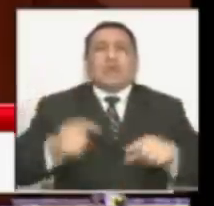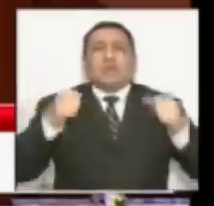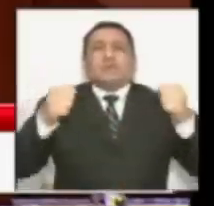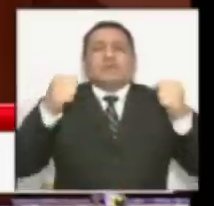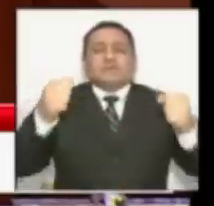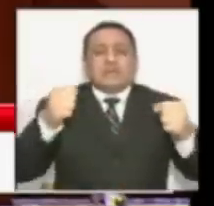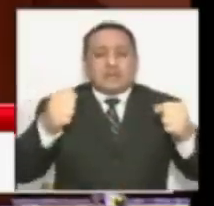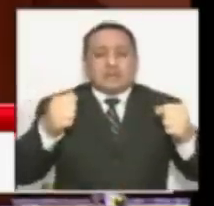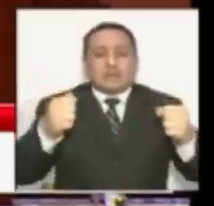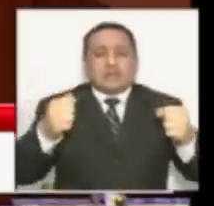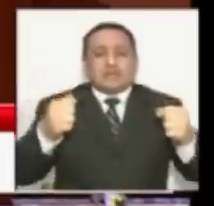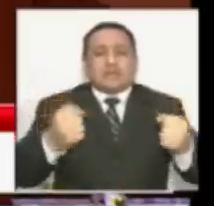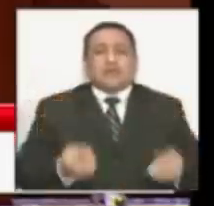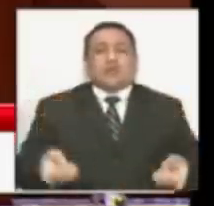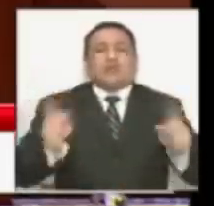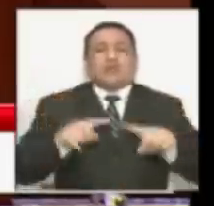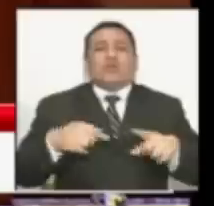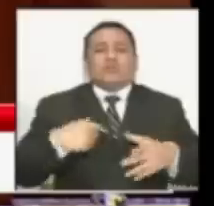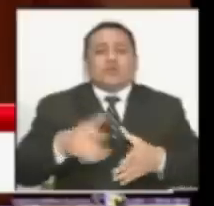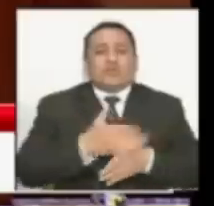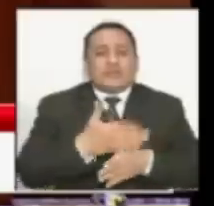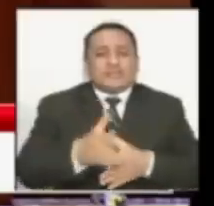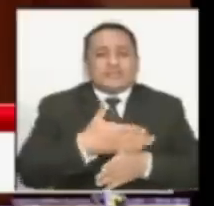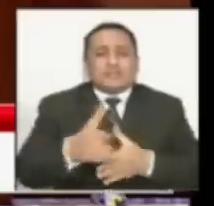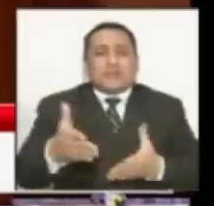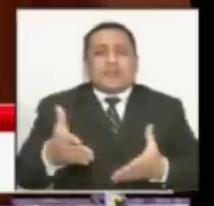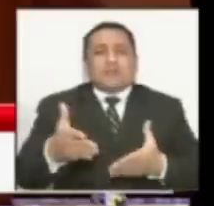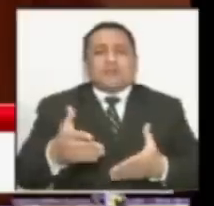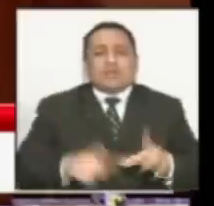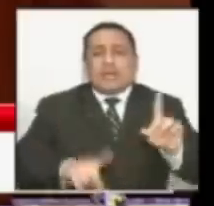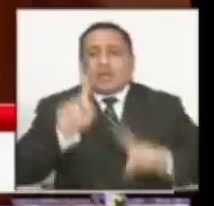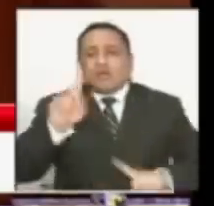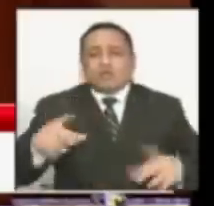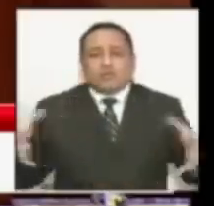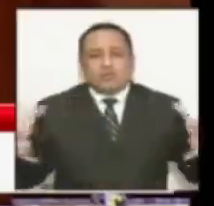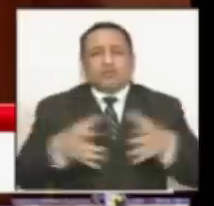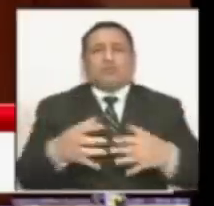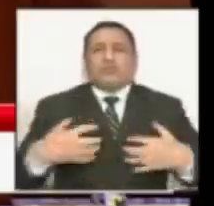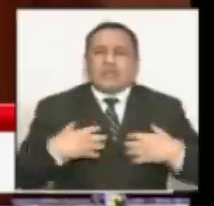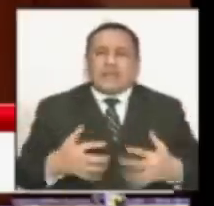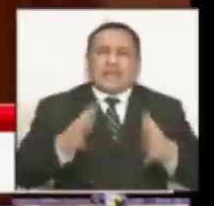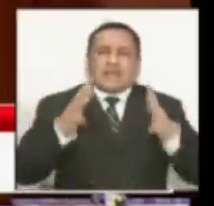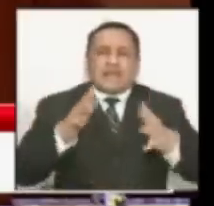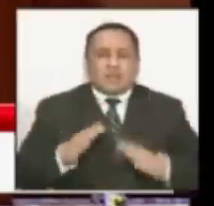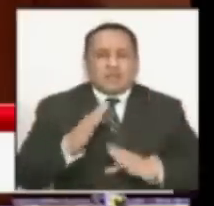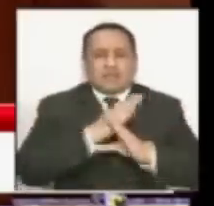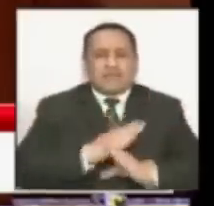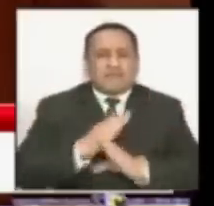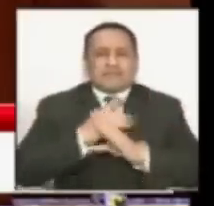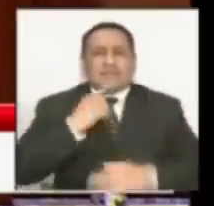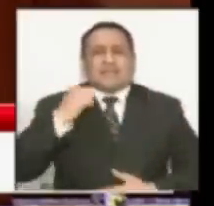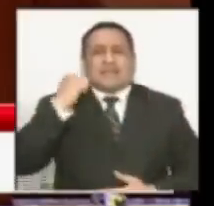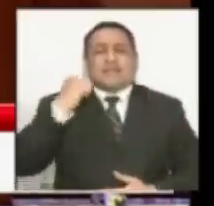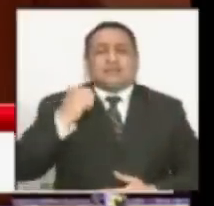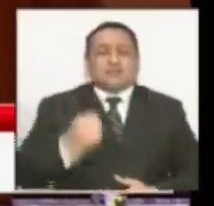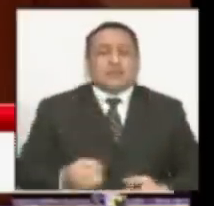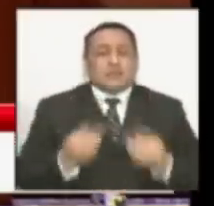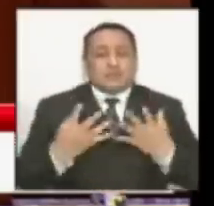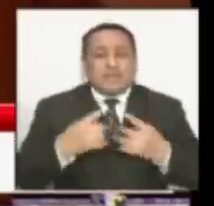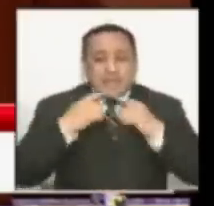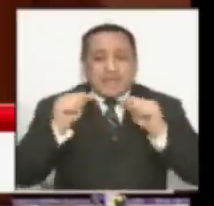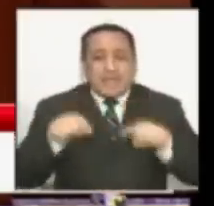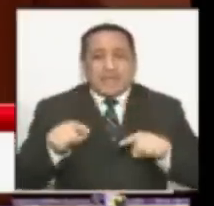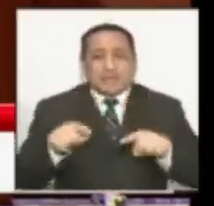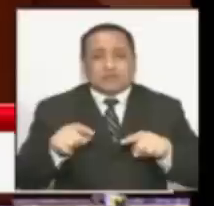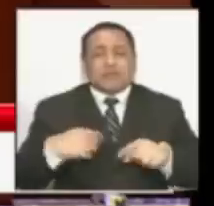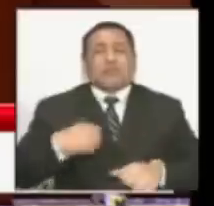protestar, cuando participábamos en actos de reclamo y de defensa de derechos. Bueno, eso